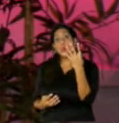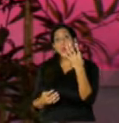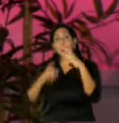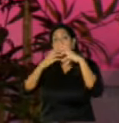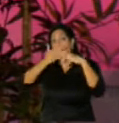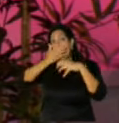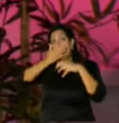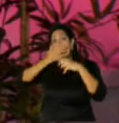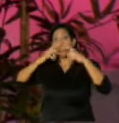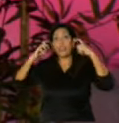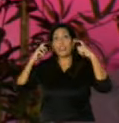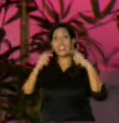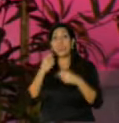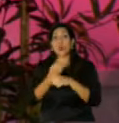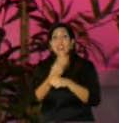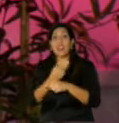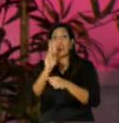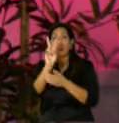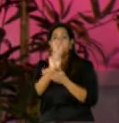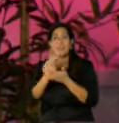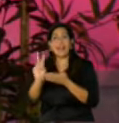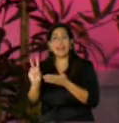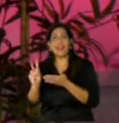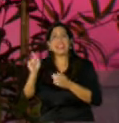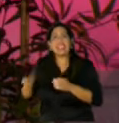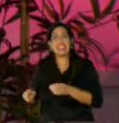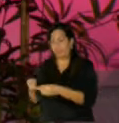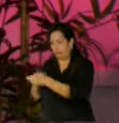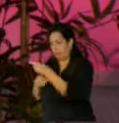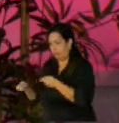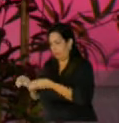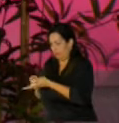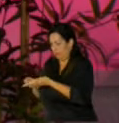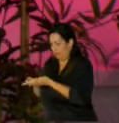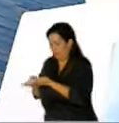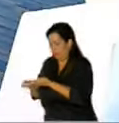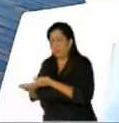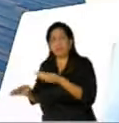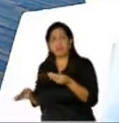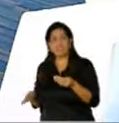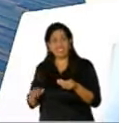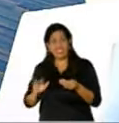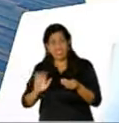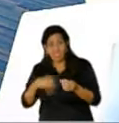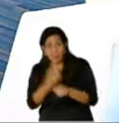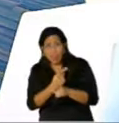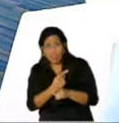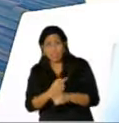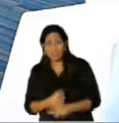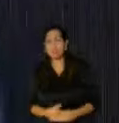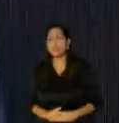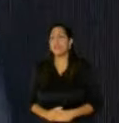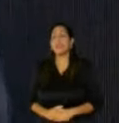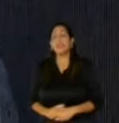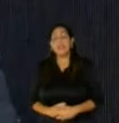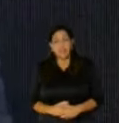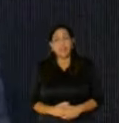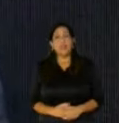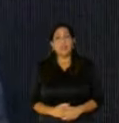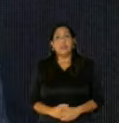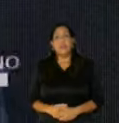2 semanas para reutilizarlas. ¿Cuál es, verdad, la recomendación que se hace y si eso es correcto? Definitivamente todos los hospitales